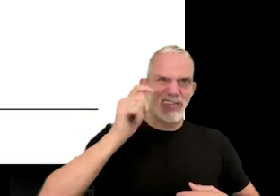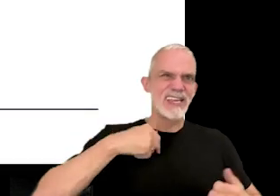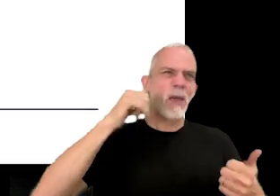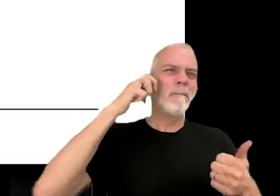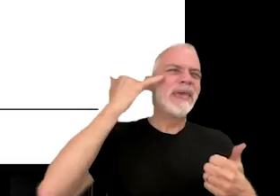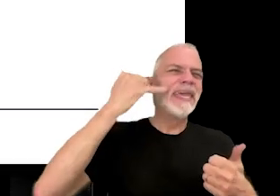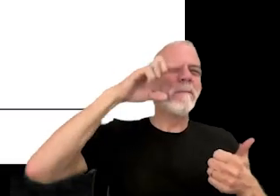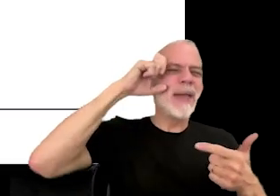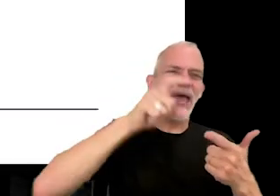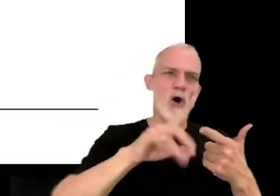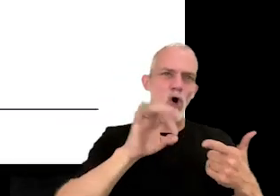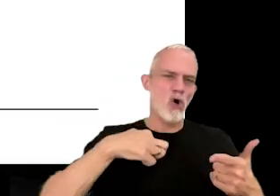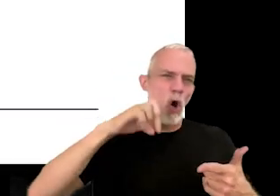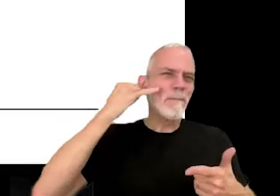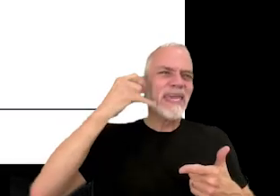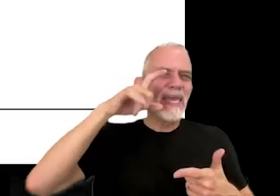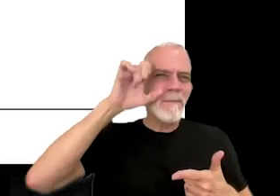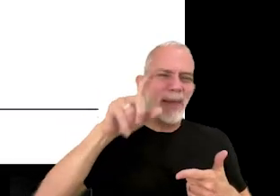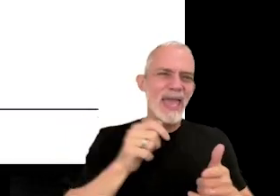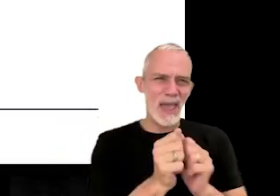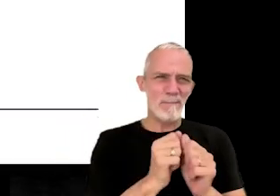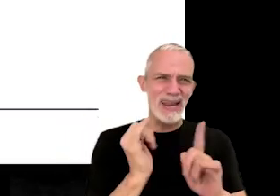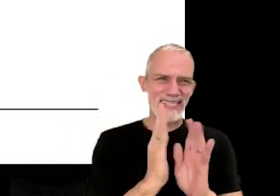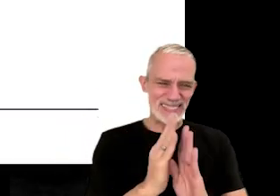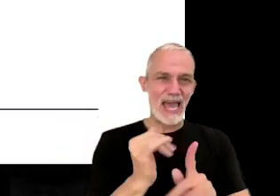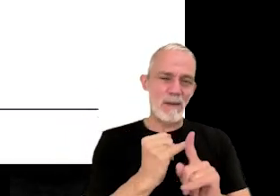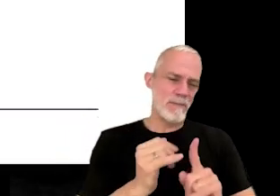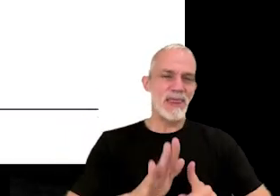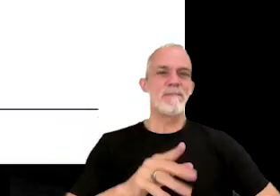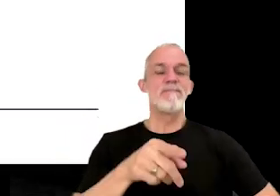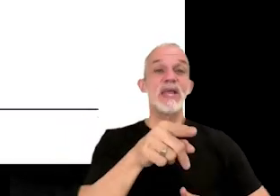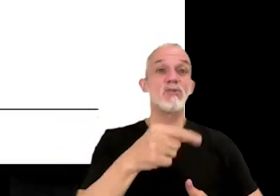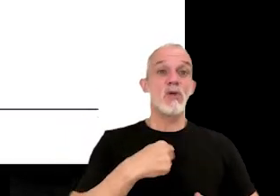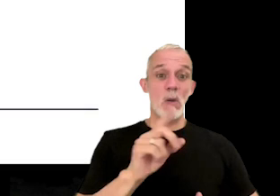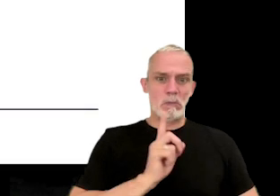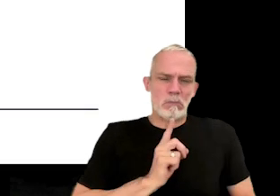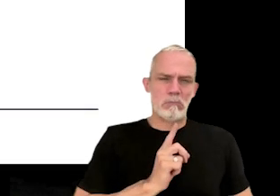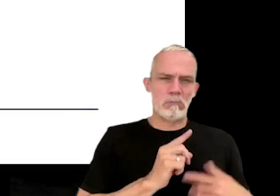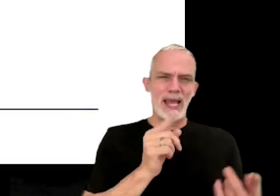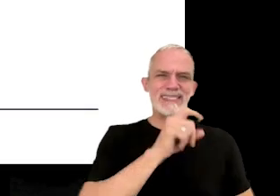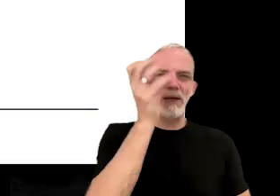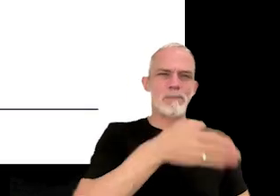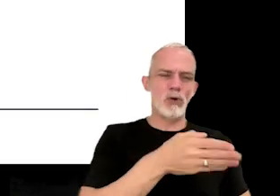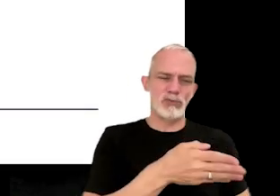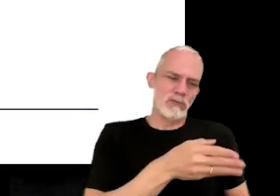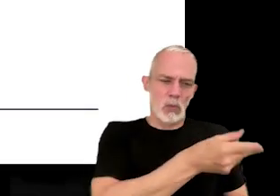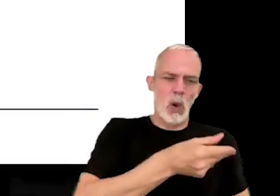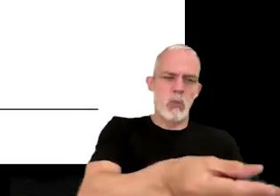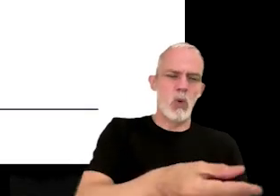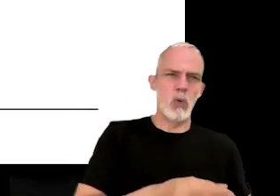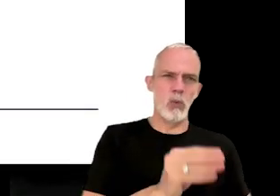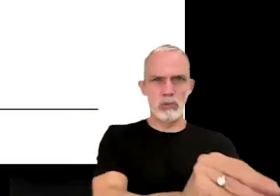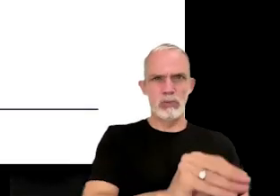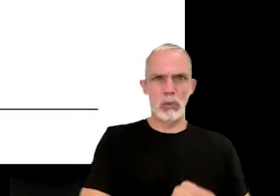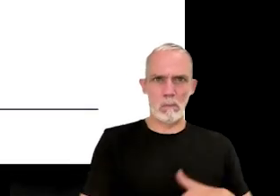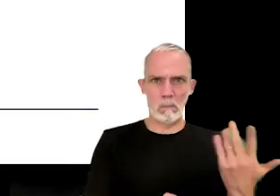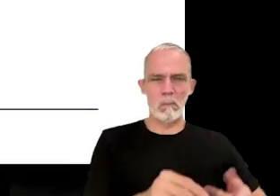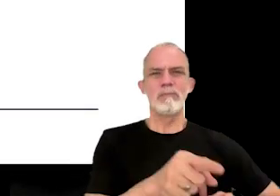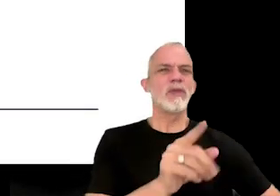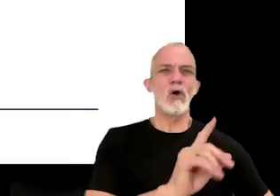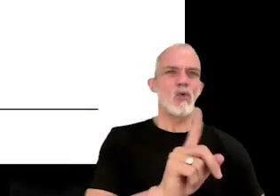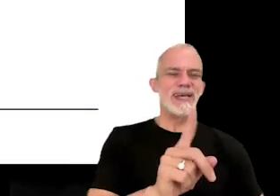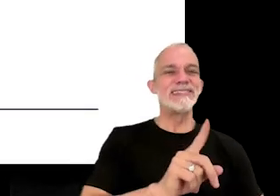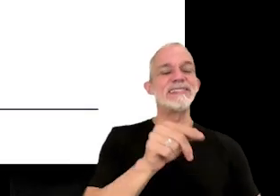es pyme y demás. A veces lo que sucede es que el contribuyente se toma el 100% cuando no corresponde, hay veces que lo